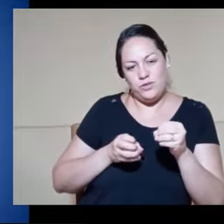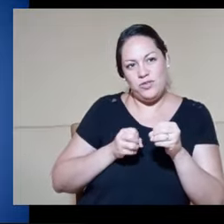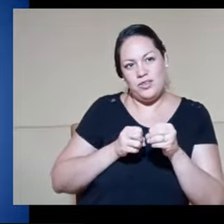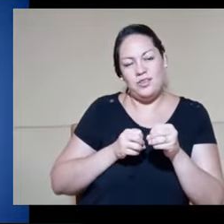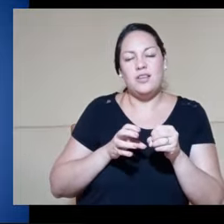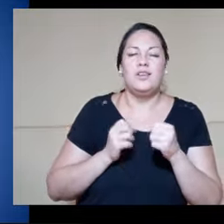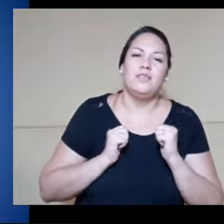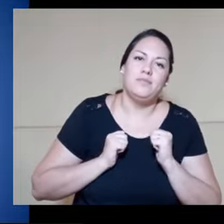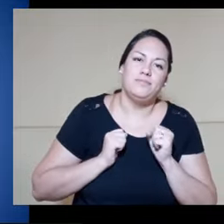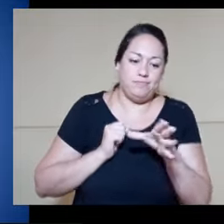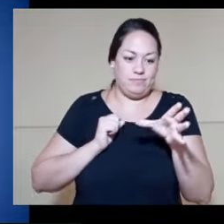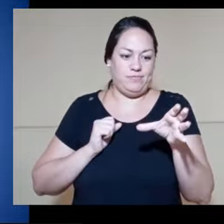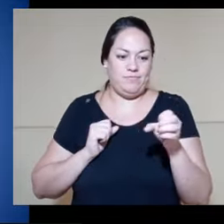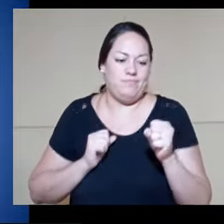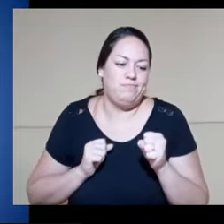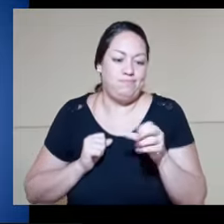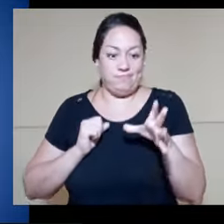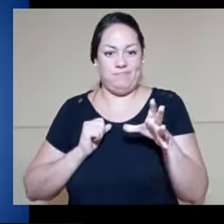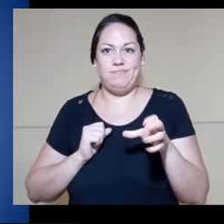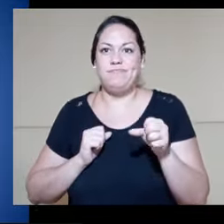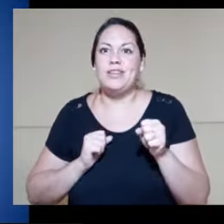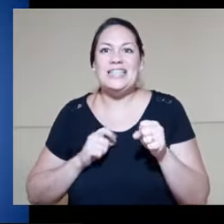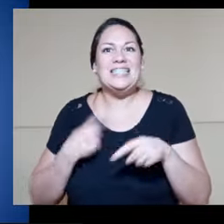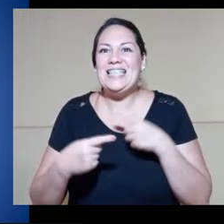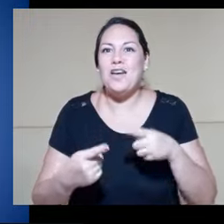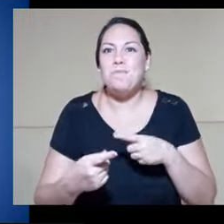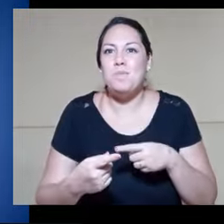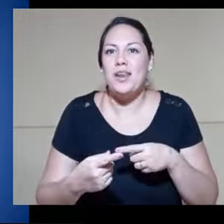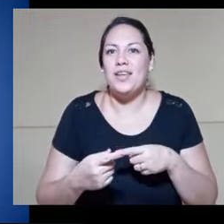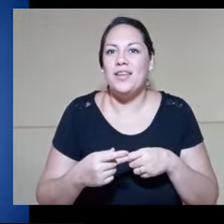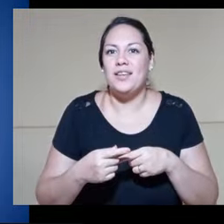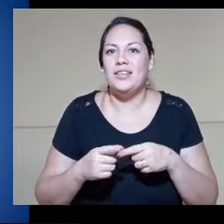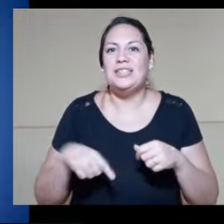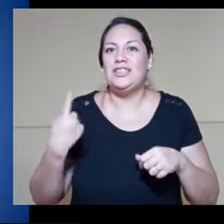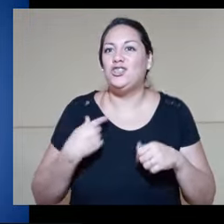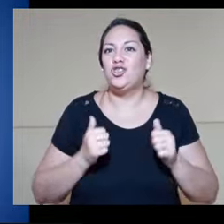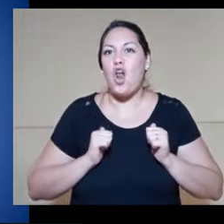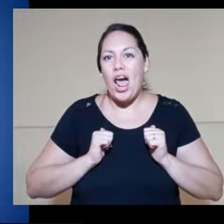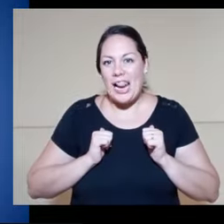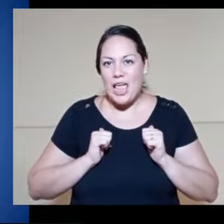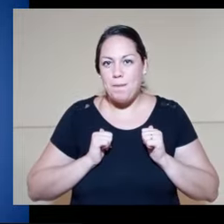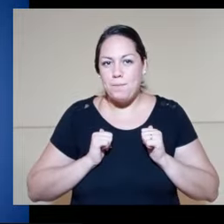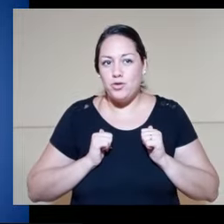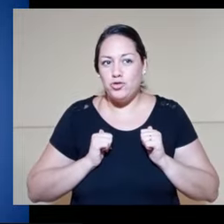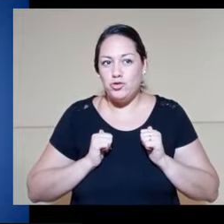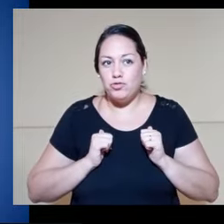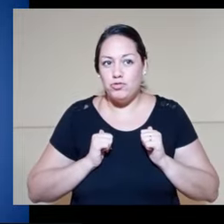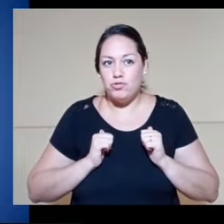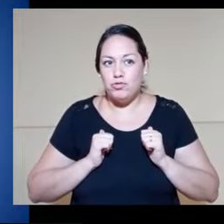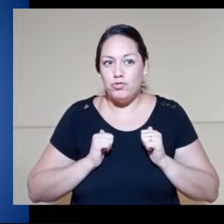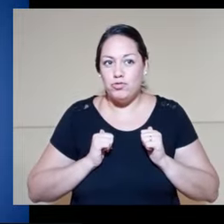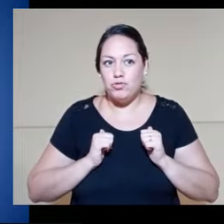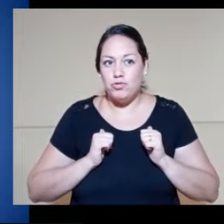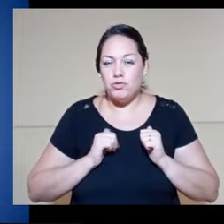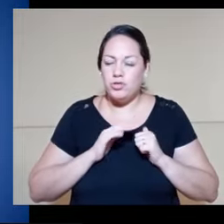despolariza, se conduce. Entra el sodio, despolariza, se conduce. Entra el sodio, se despolariza, conduce. Si estuviéramos en